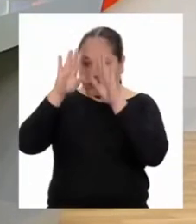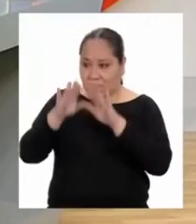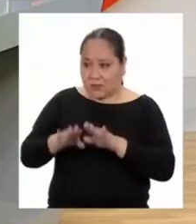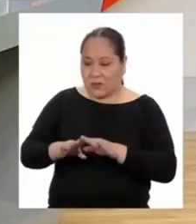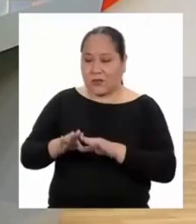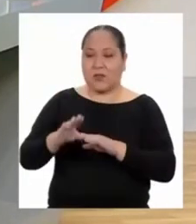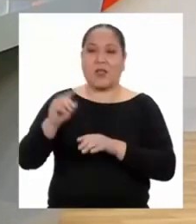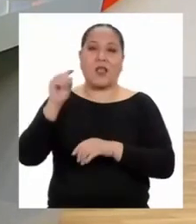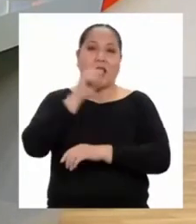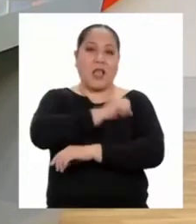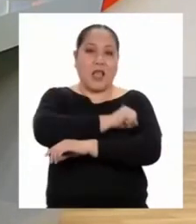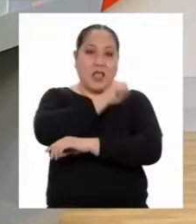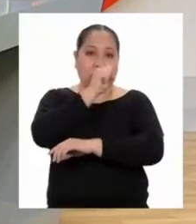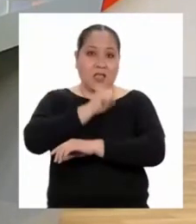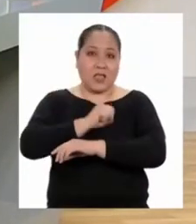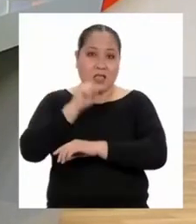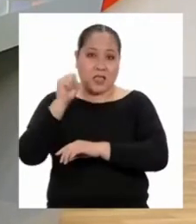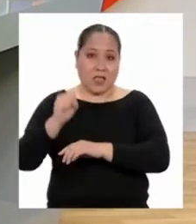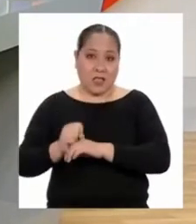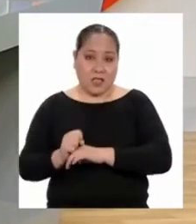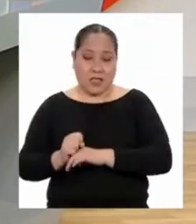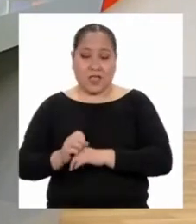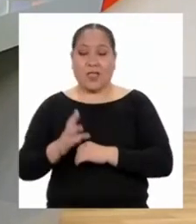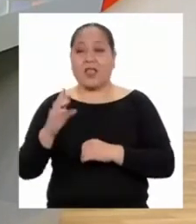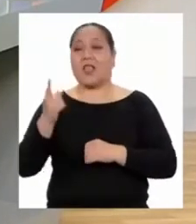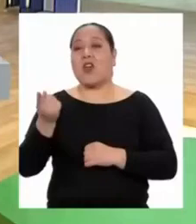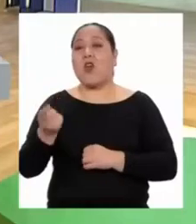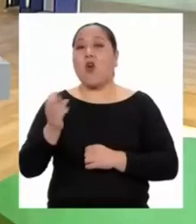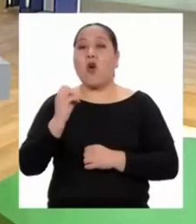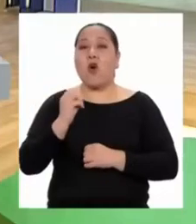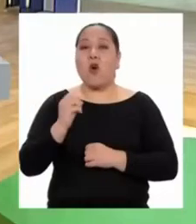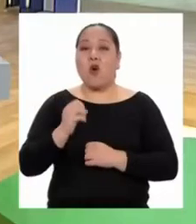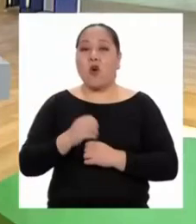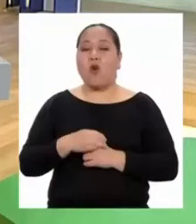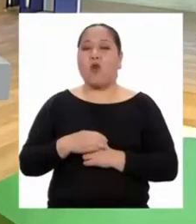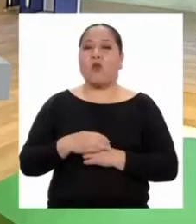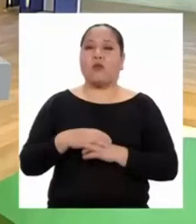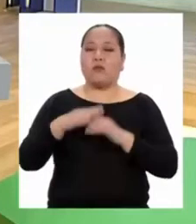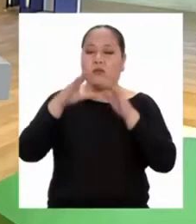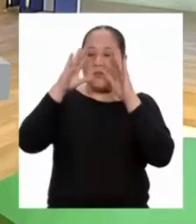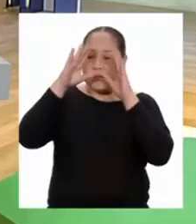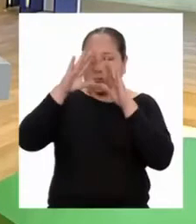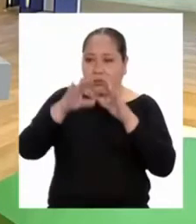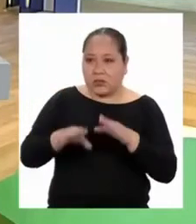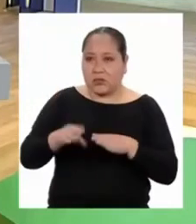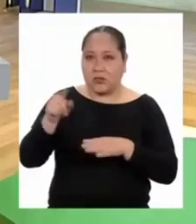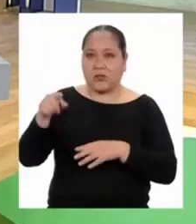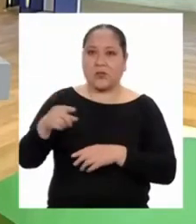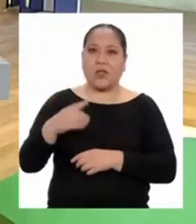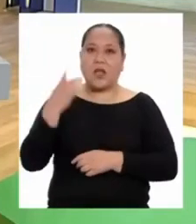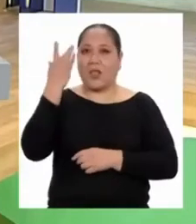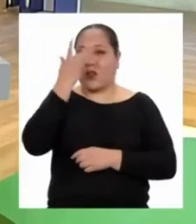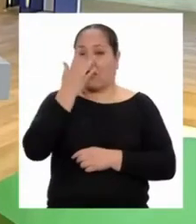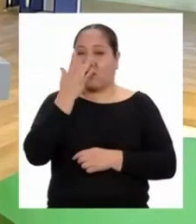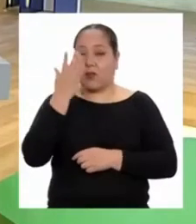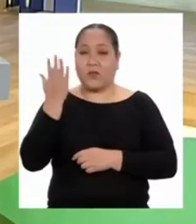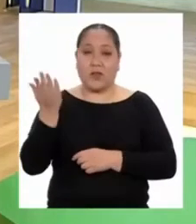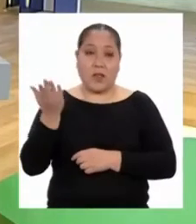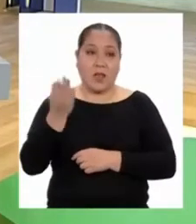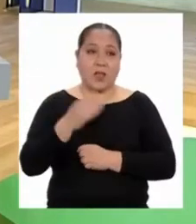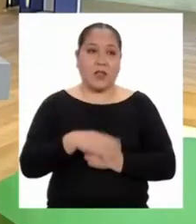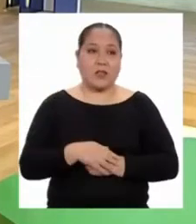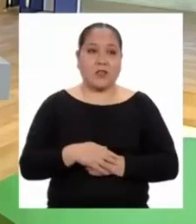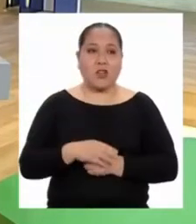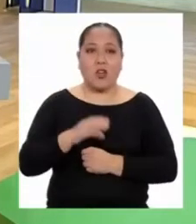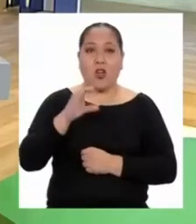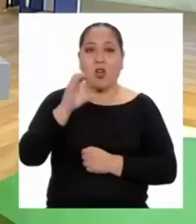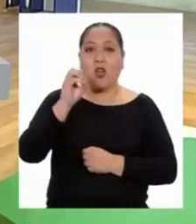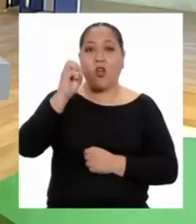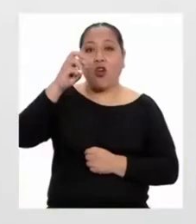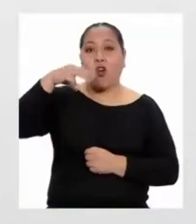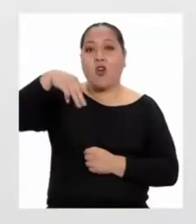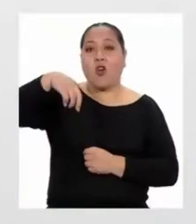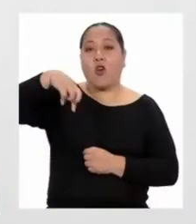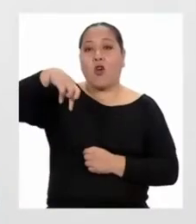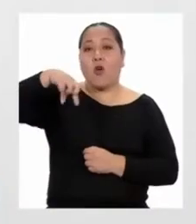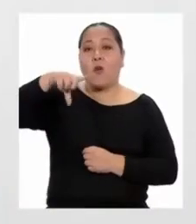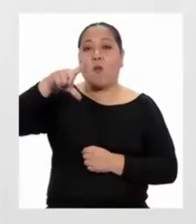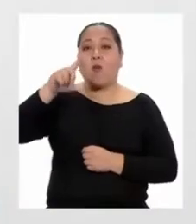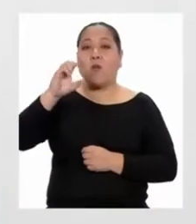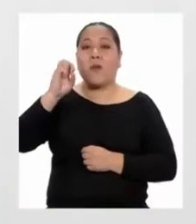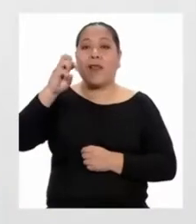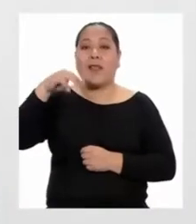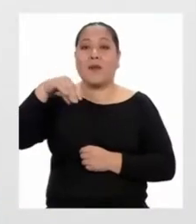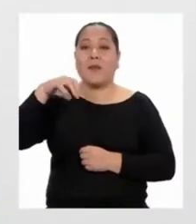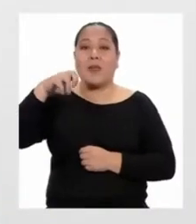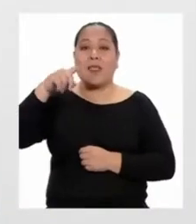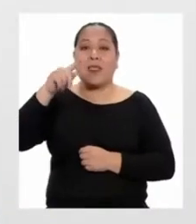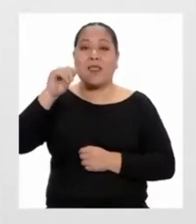ambas superpuestas y complementarias. La palabra complementarias me da la idea de unión o mezcla. Muy